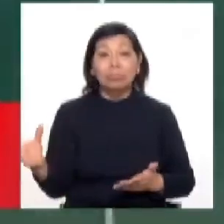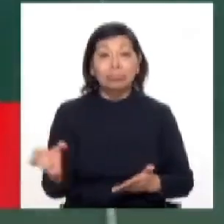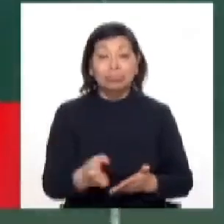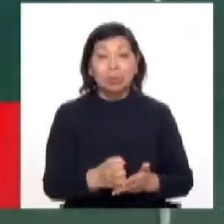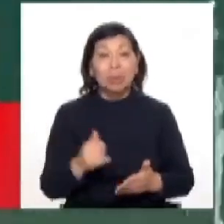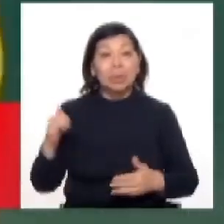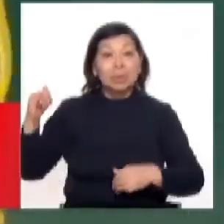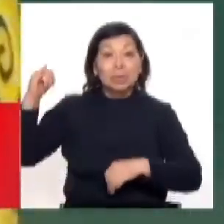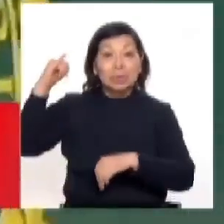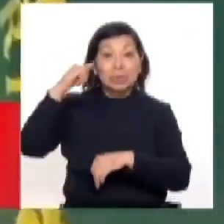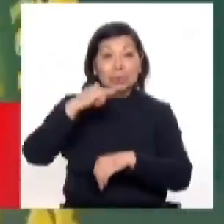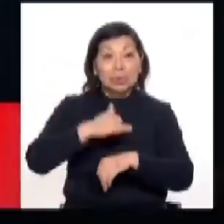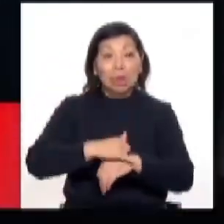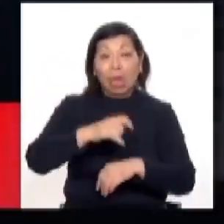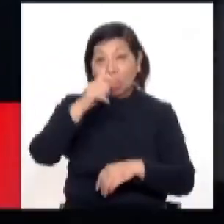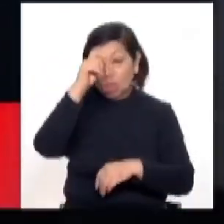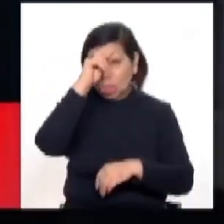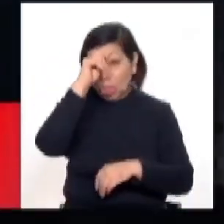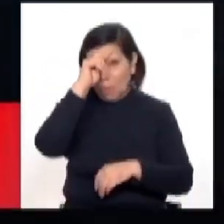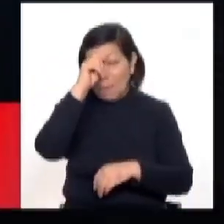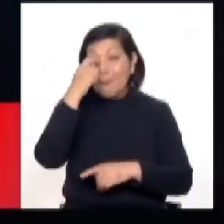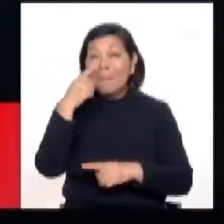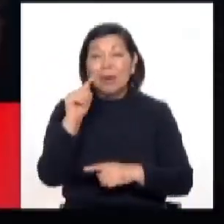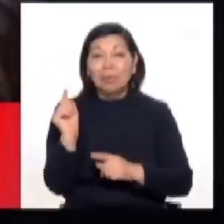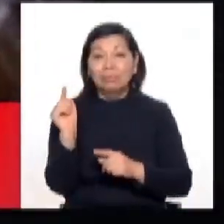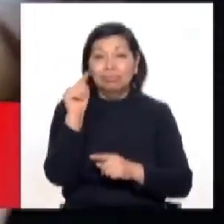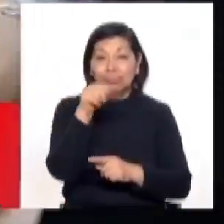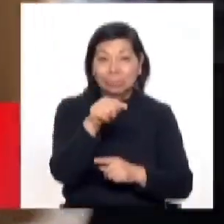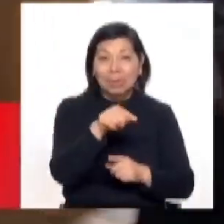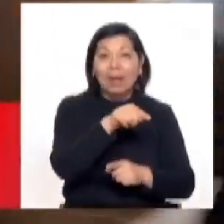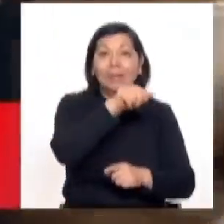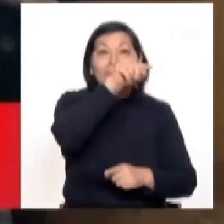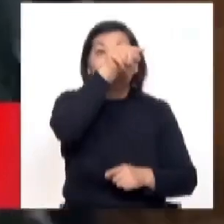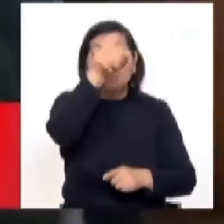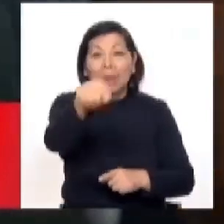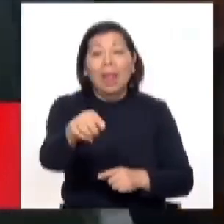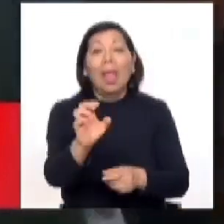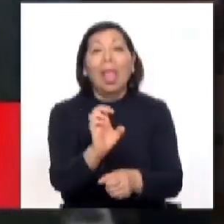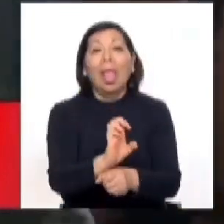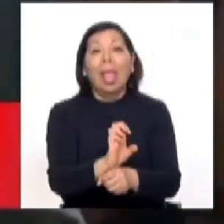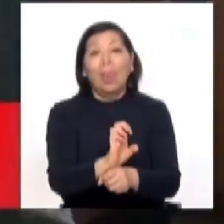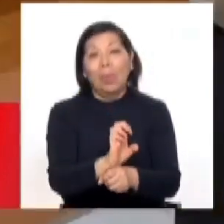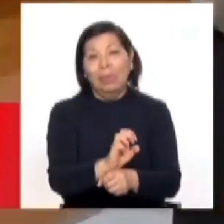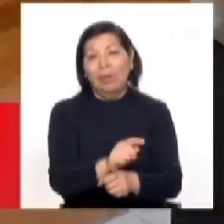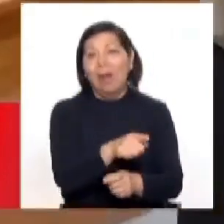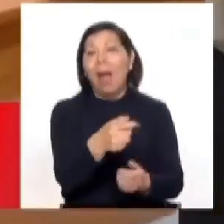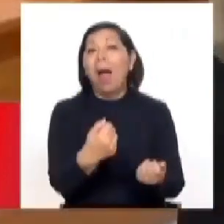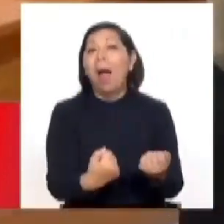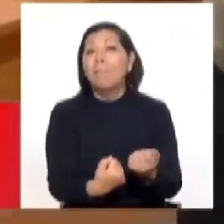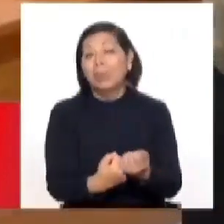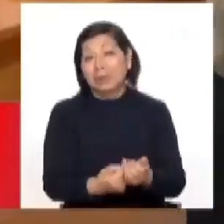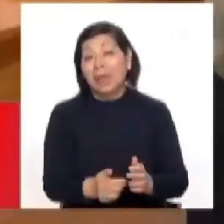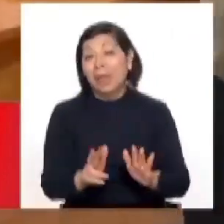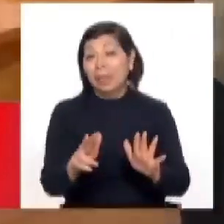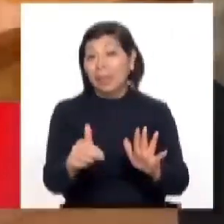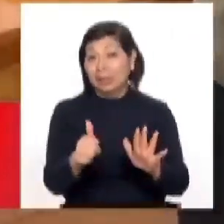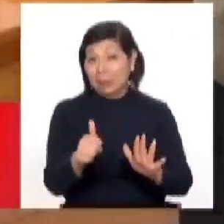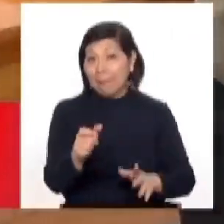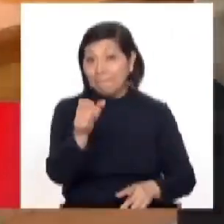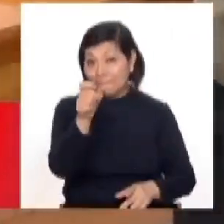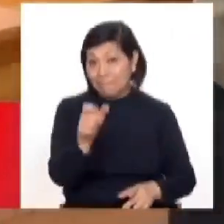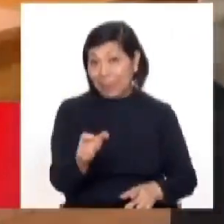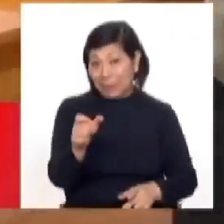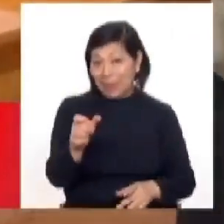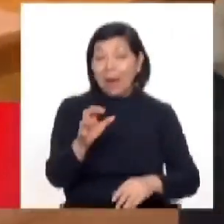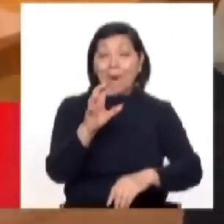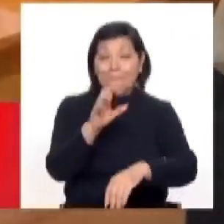vía aérea hacia la ciudad de Tumbes para facilitar su salida ilegal hacia Ecuador por aguas verdes. Son 16 personas que